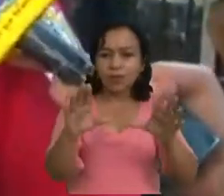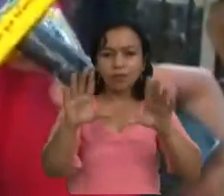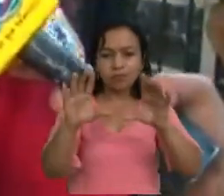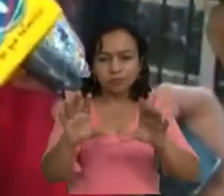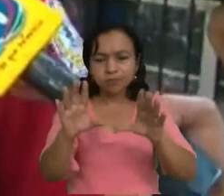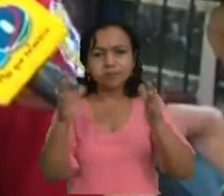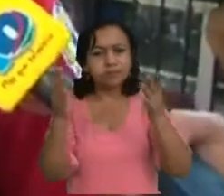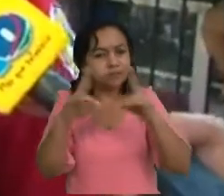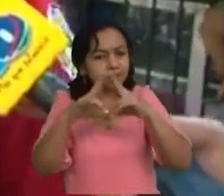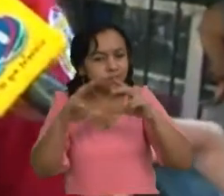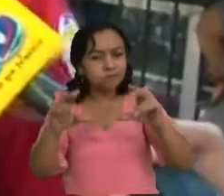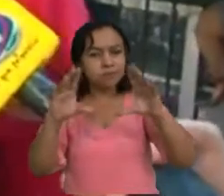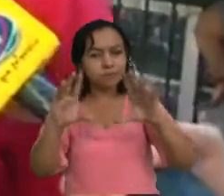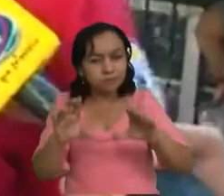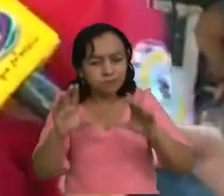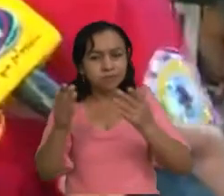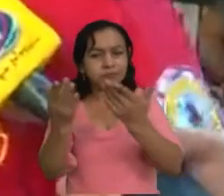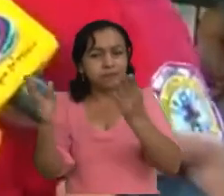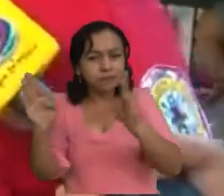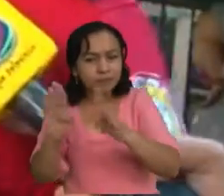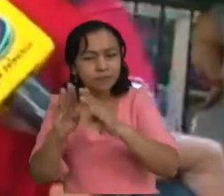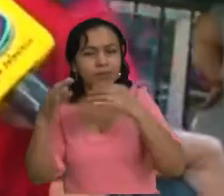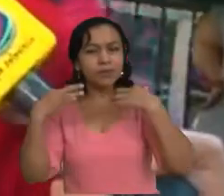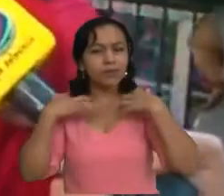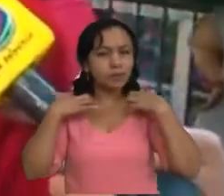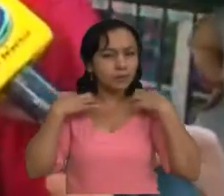tenemos todos los nicaragüenses en nuestras habitaciones.